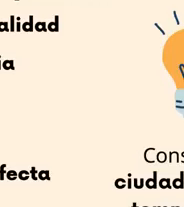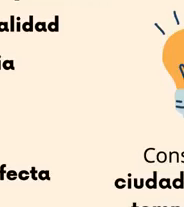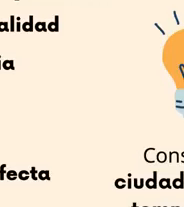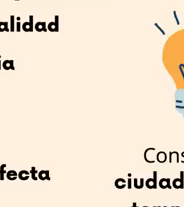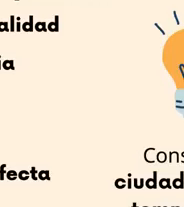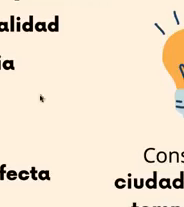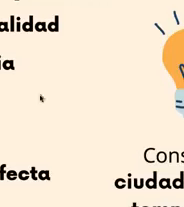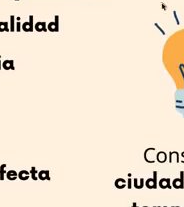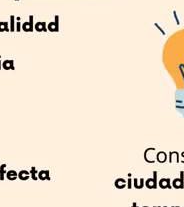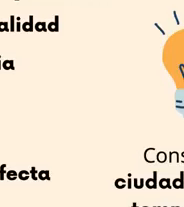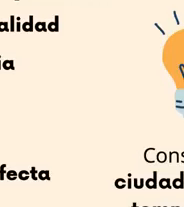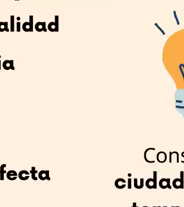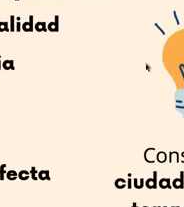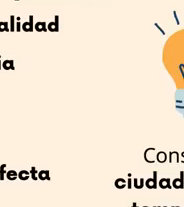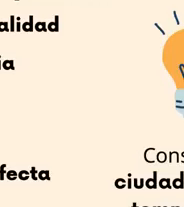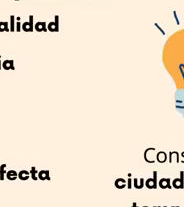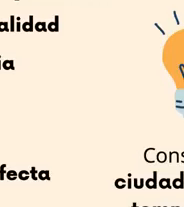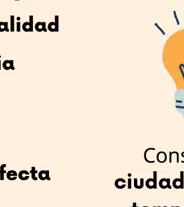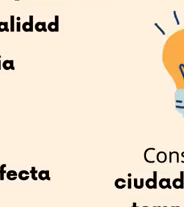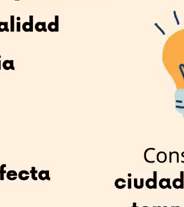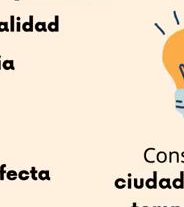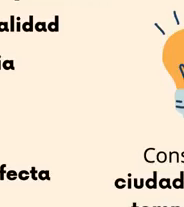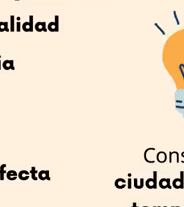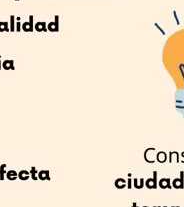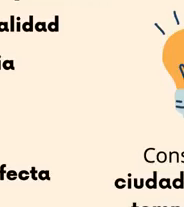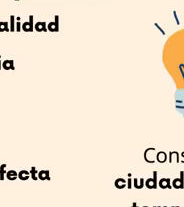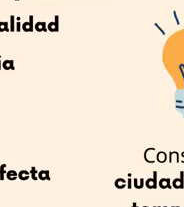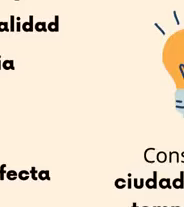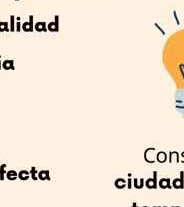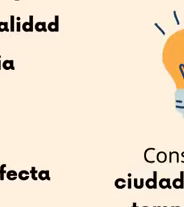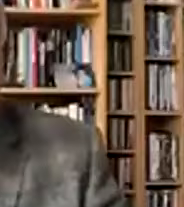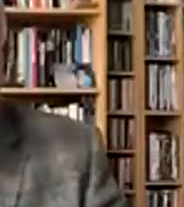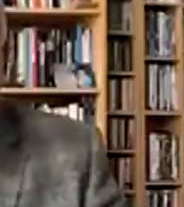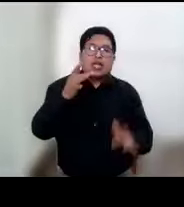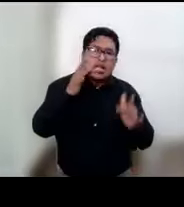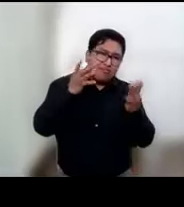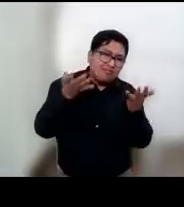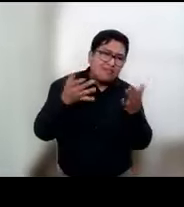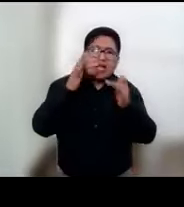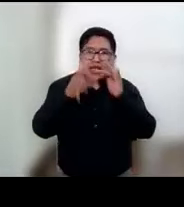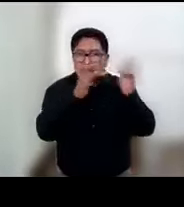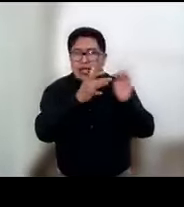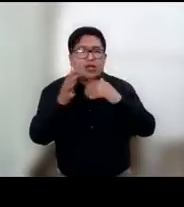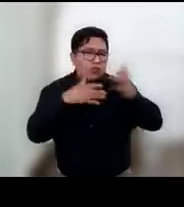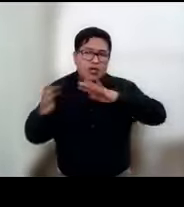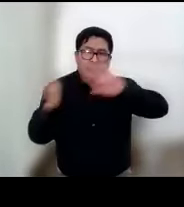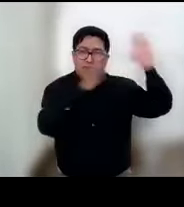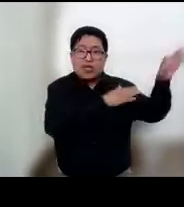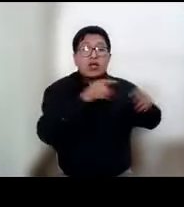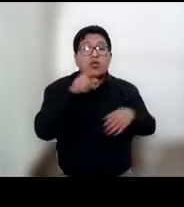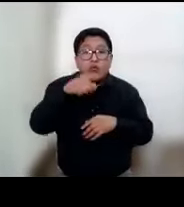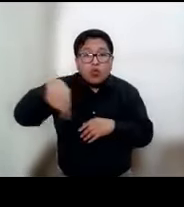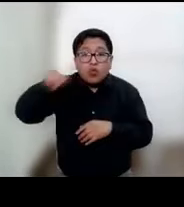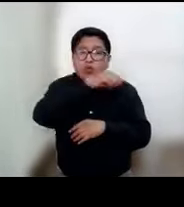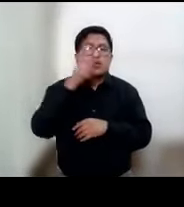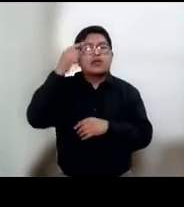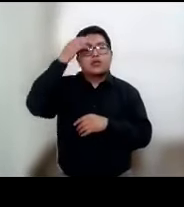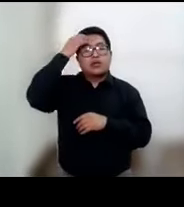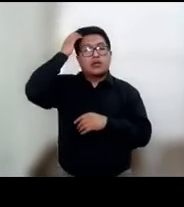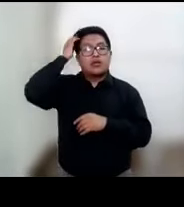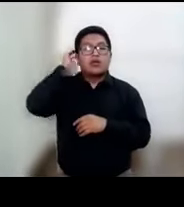se sigan expresando libremente como lo han hecho hasta ahora con todas las dificultades y les invito a que podamos entender que